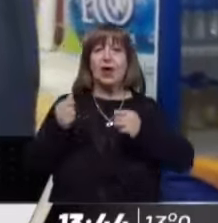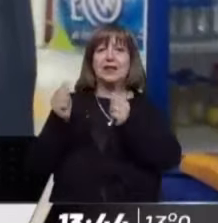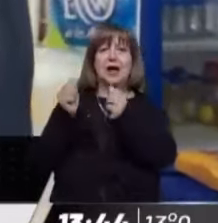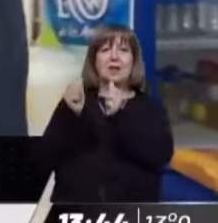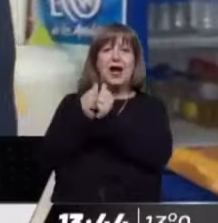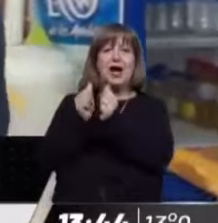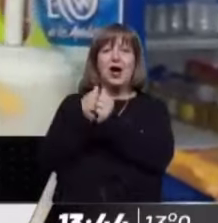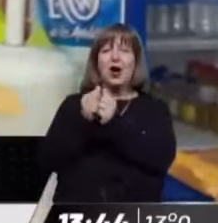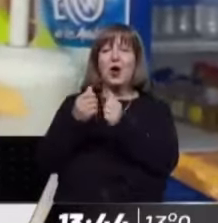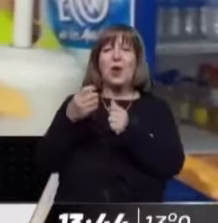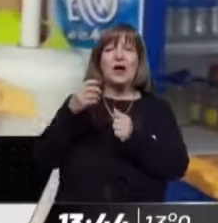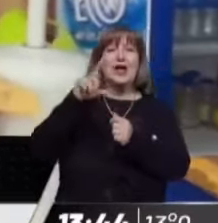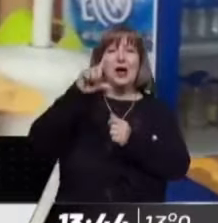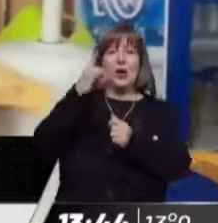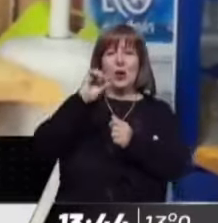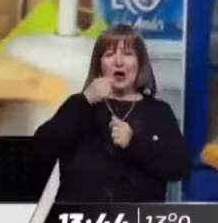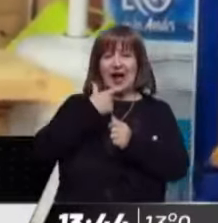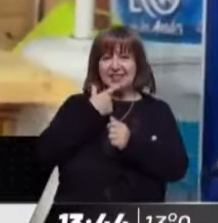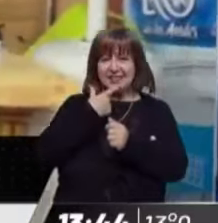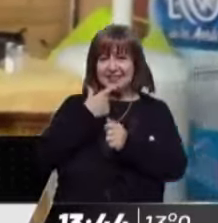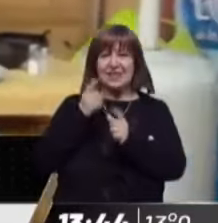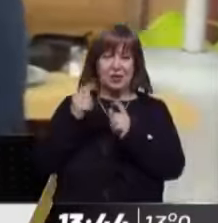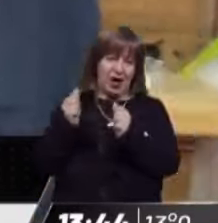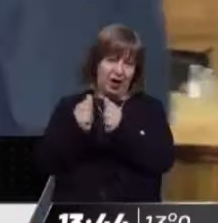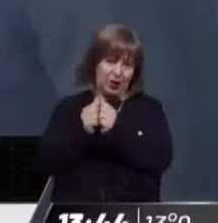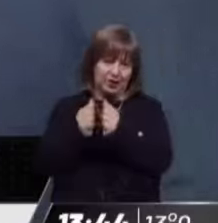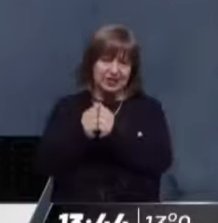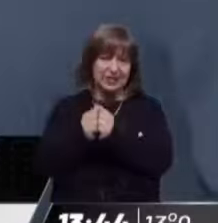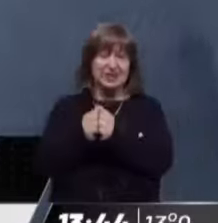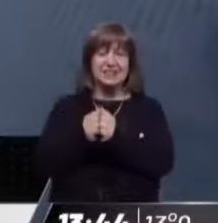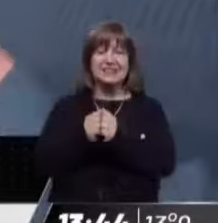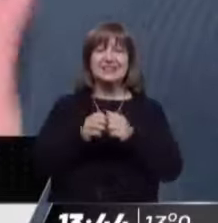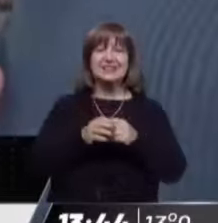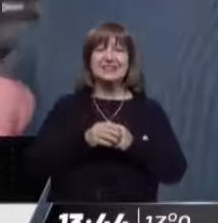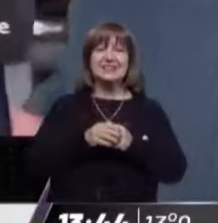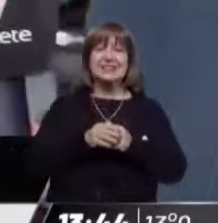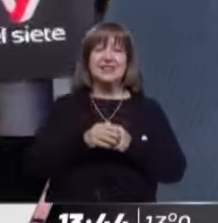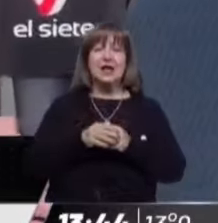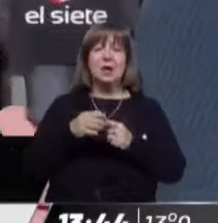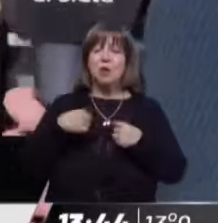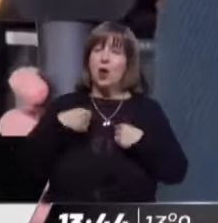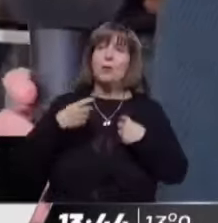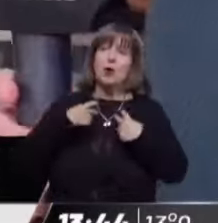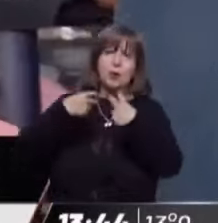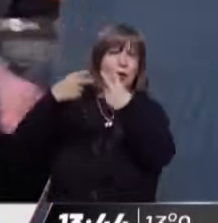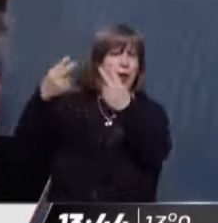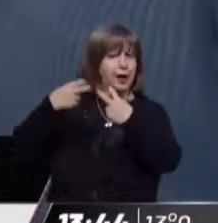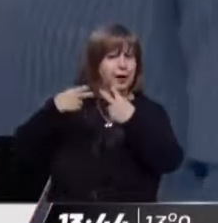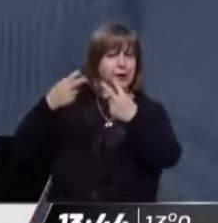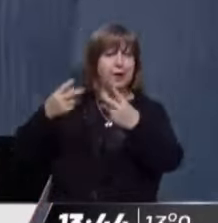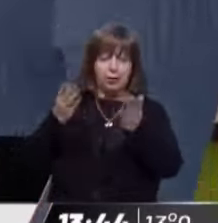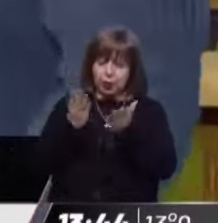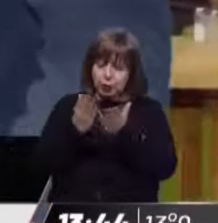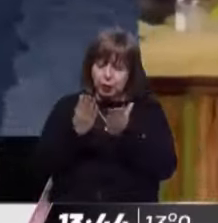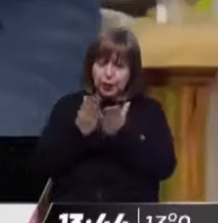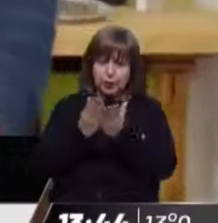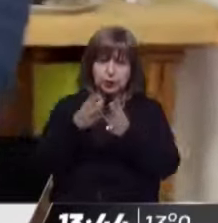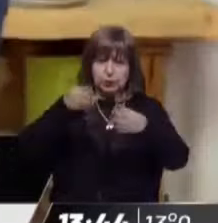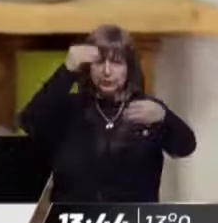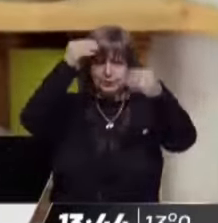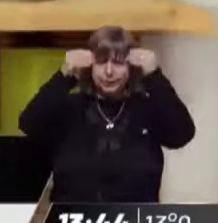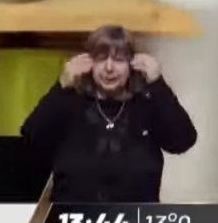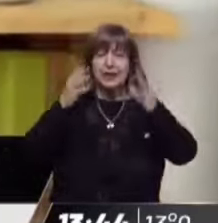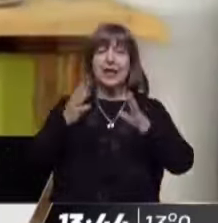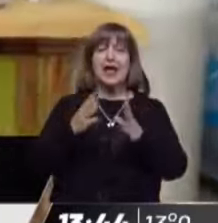mío. Saluden a todos, sí, entonces. A todos los incas. Has viajado por el mundo, estudiaste chef y decías que nos